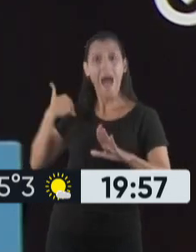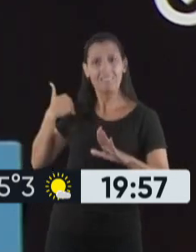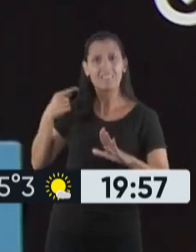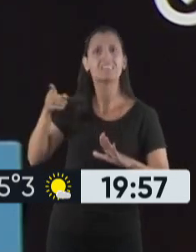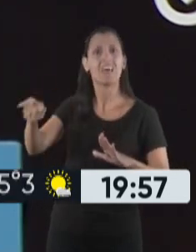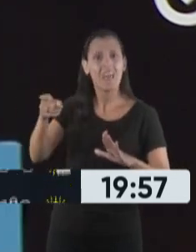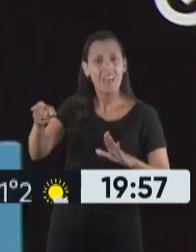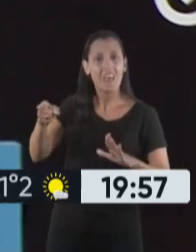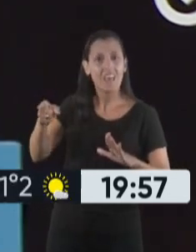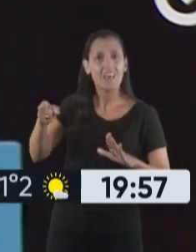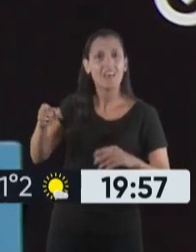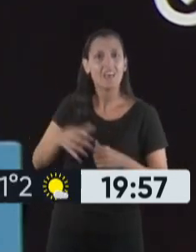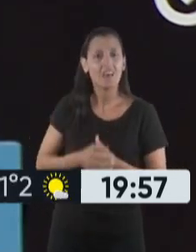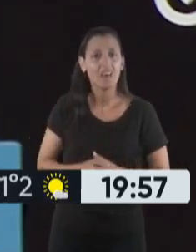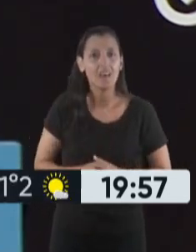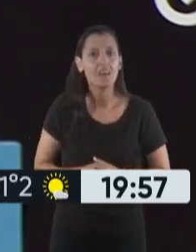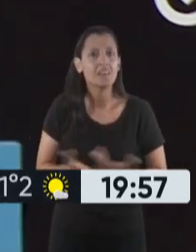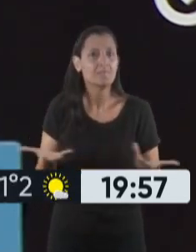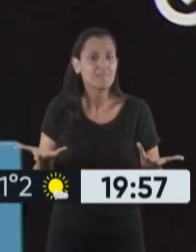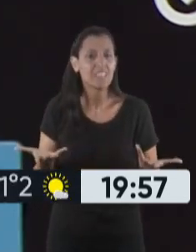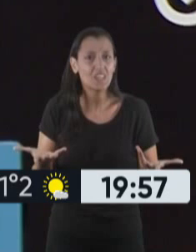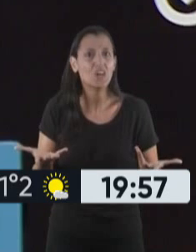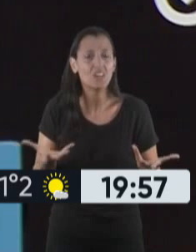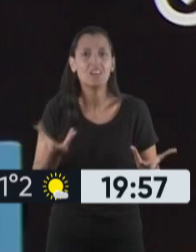se había intentado y había fracasado, había naufragado en el Senado.